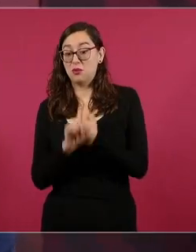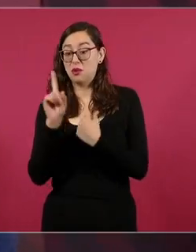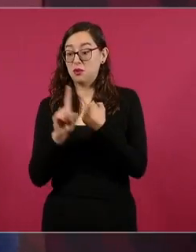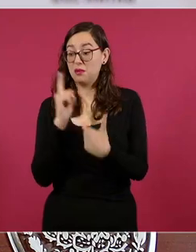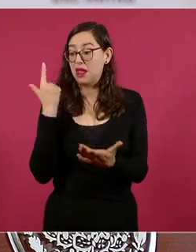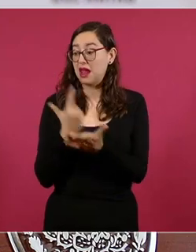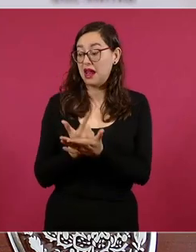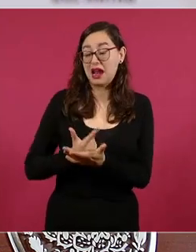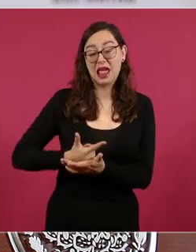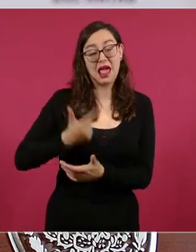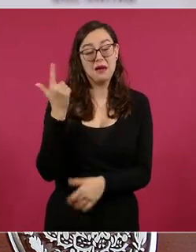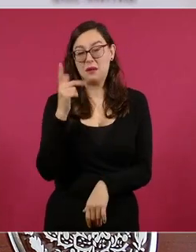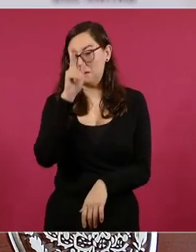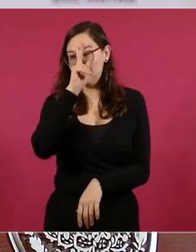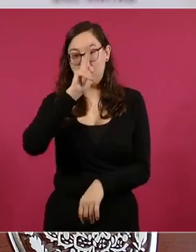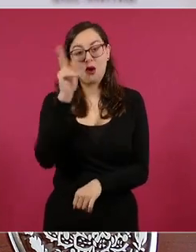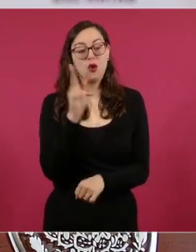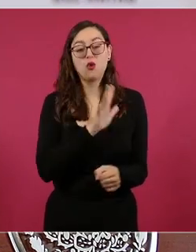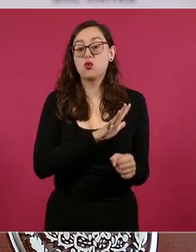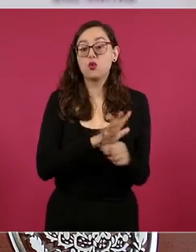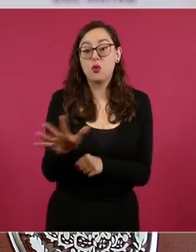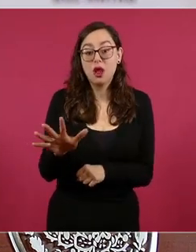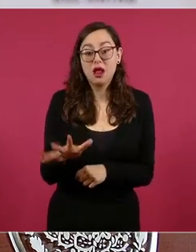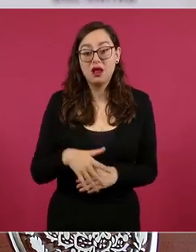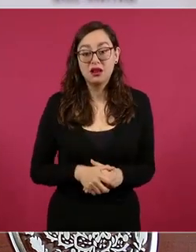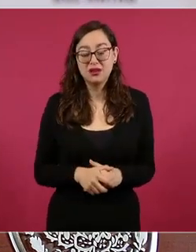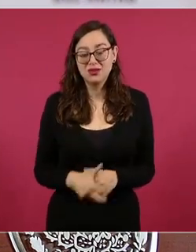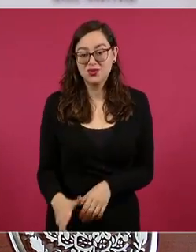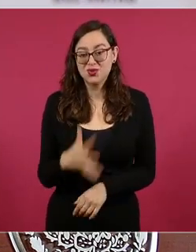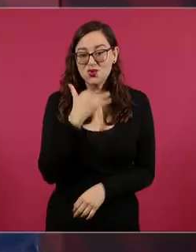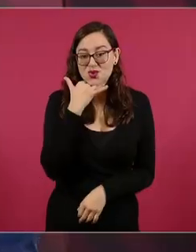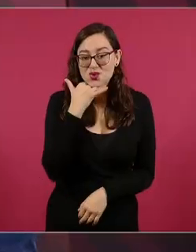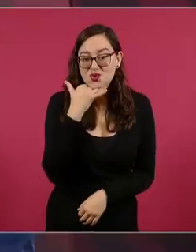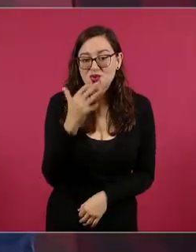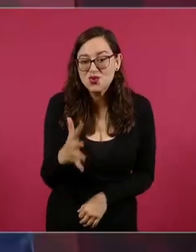Nada ha hecho más daño a México